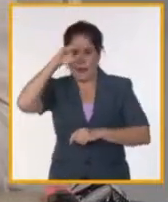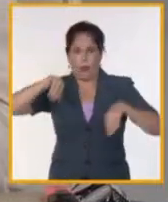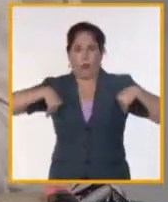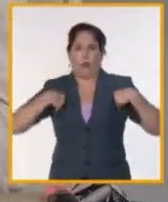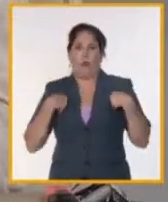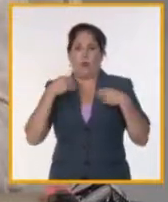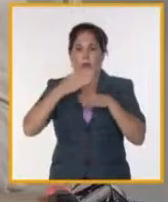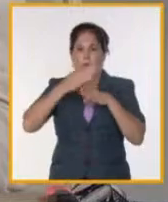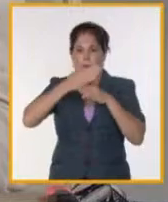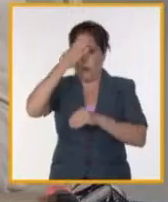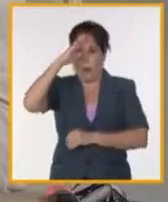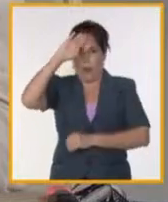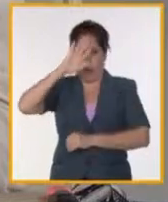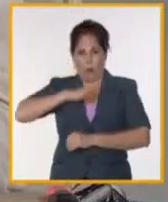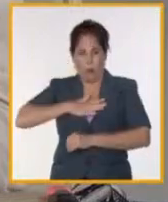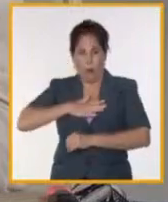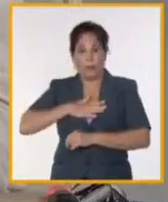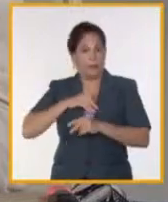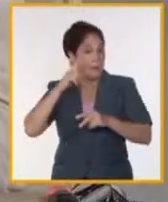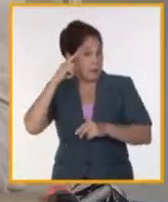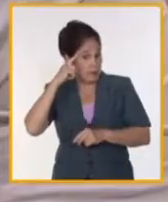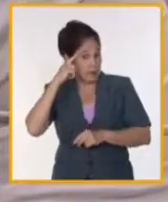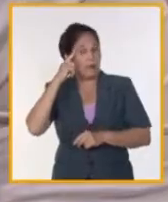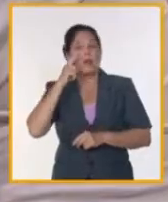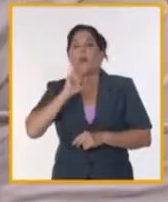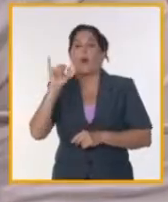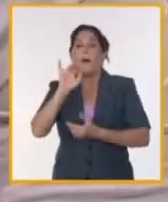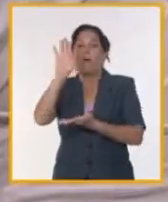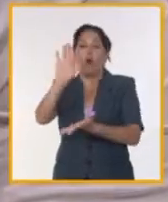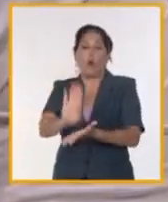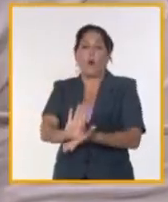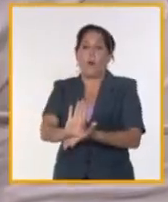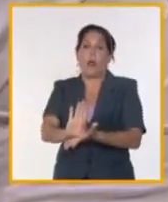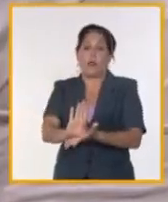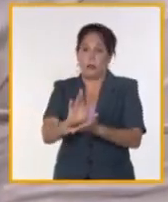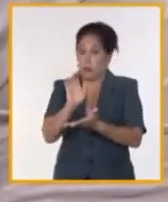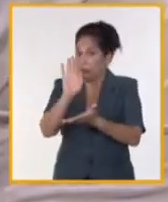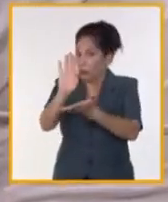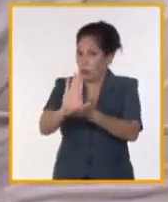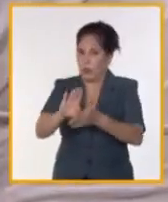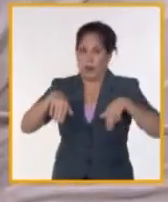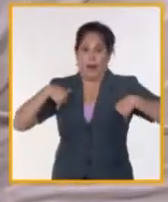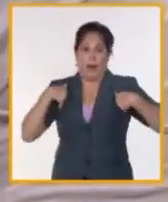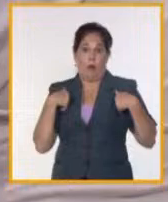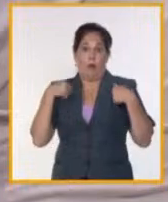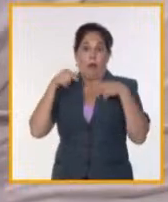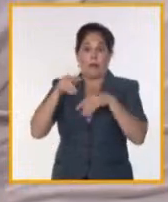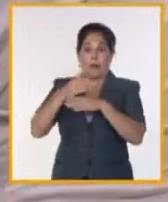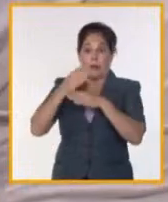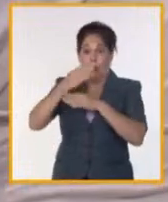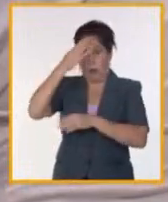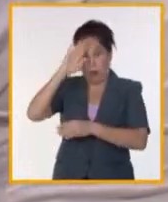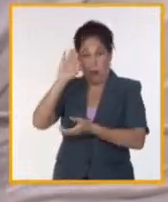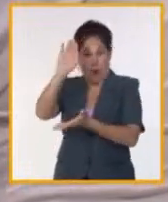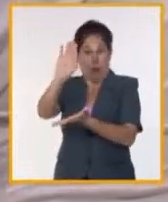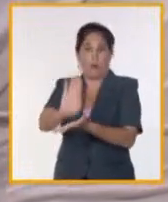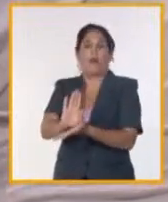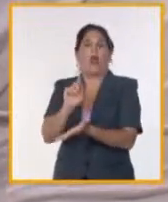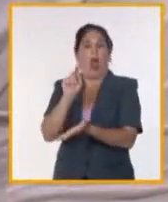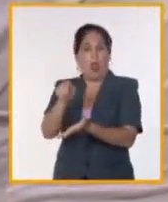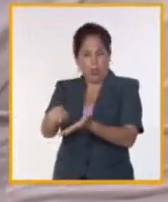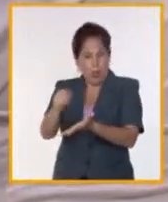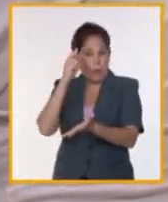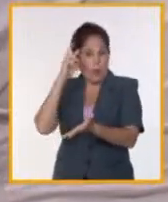de Cuba. Y el otro, se recuerda con el monumento. Que está, hay un monumento muy importante ahí que recuerda